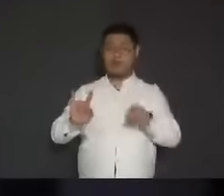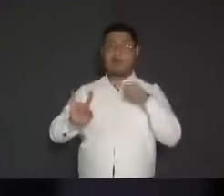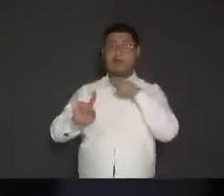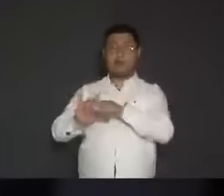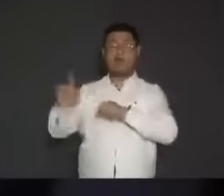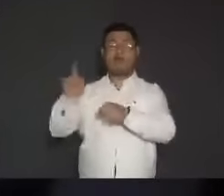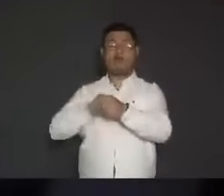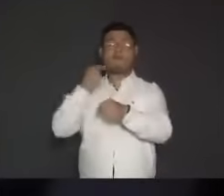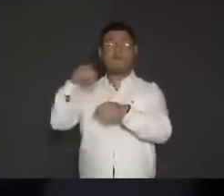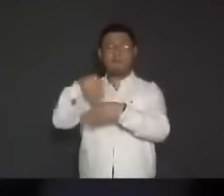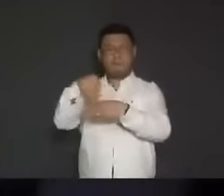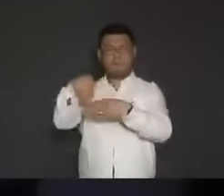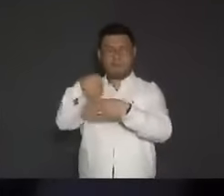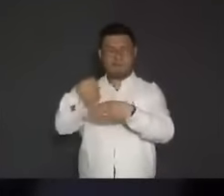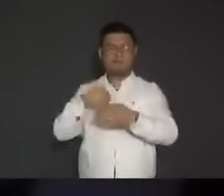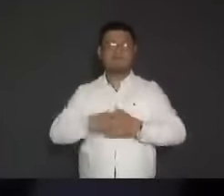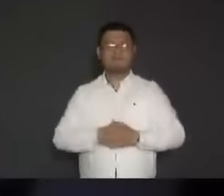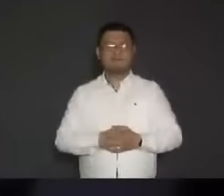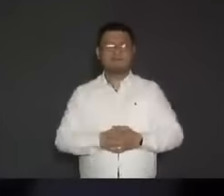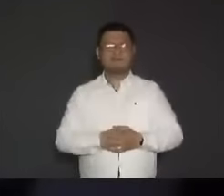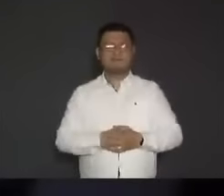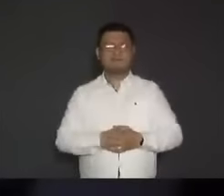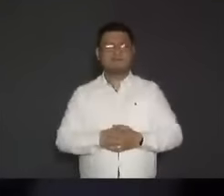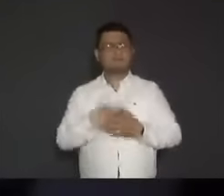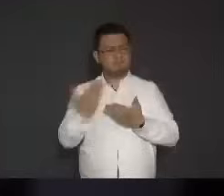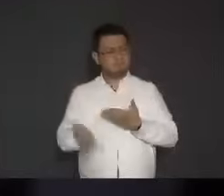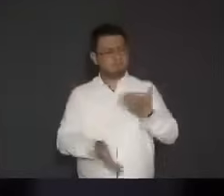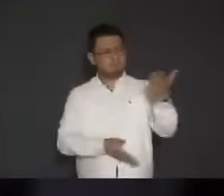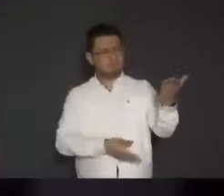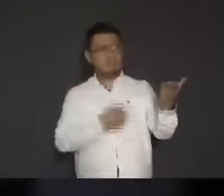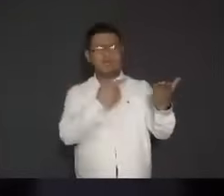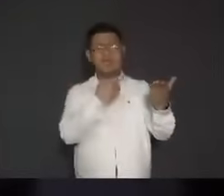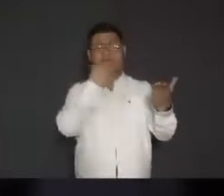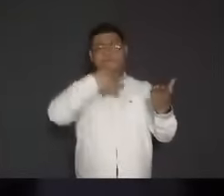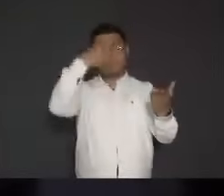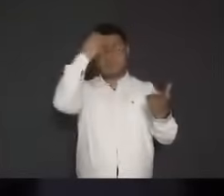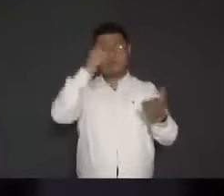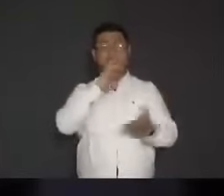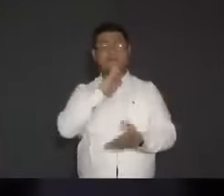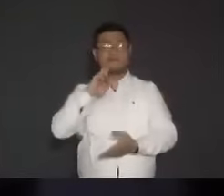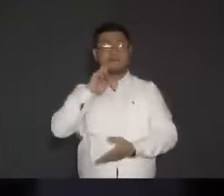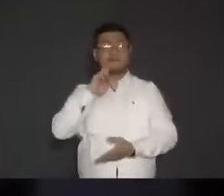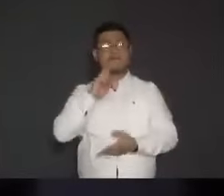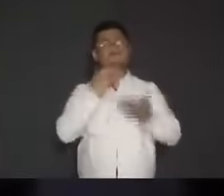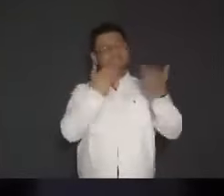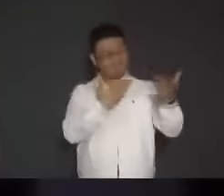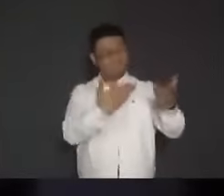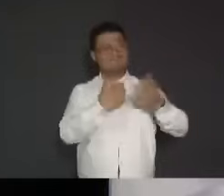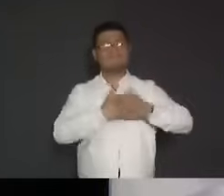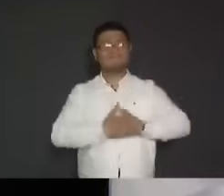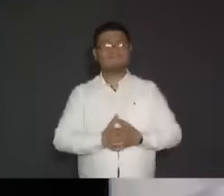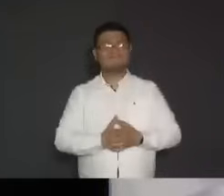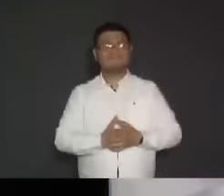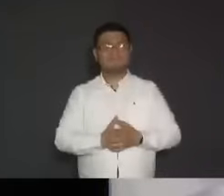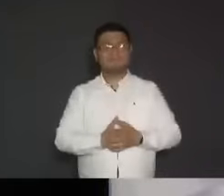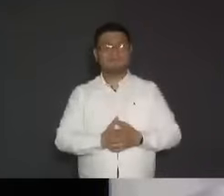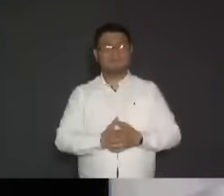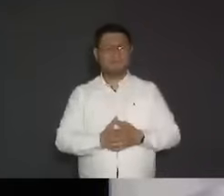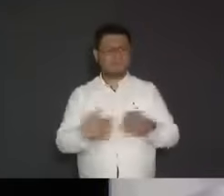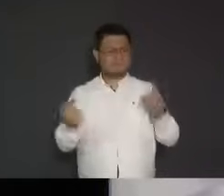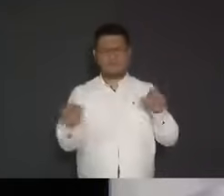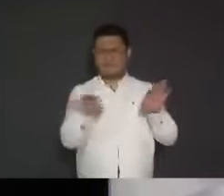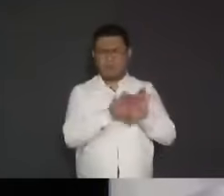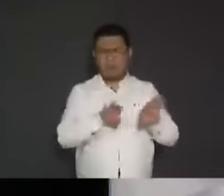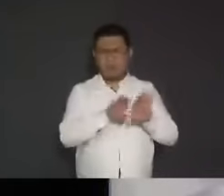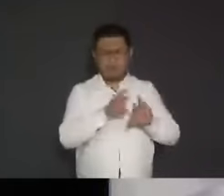morado. Comenzamos. Comenzamos con el candidato Renán Barrera Concha. Adelante, candidato. La mejor forma de que